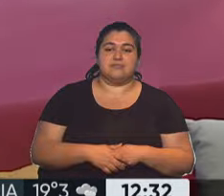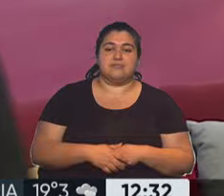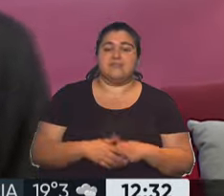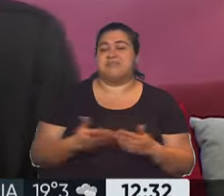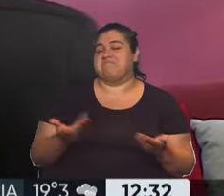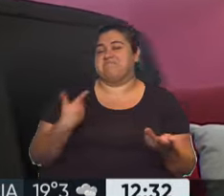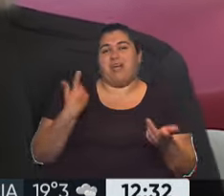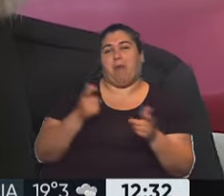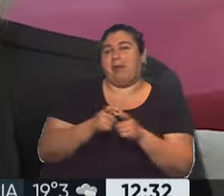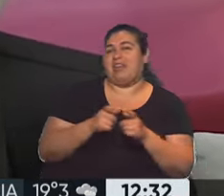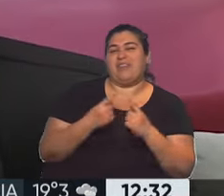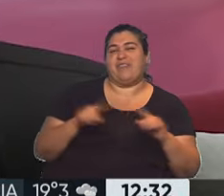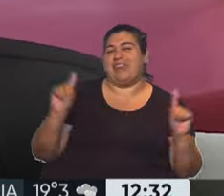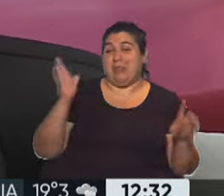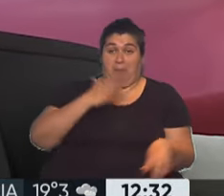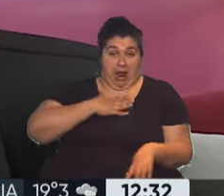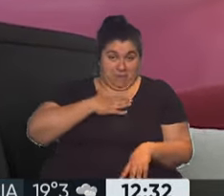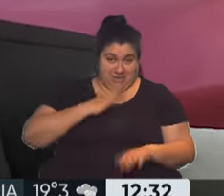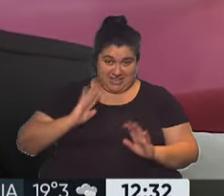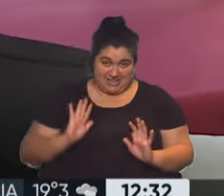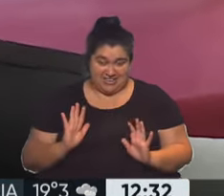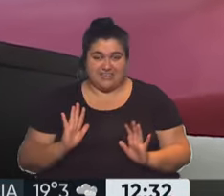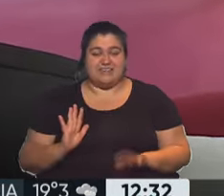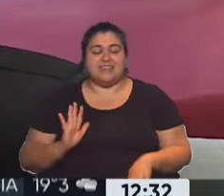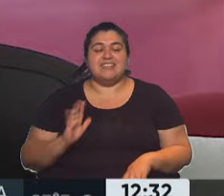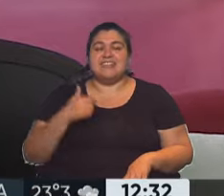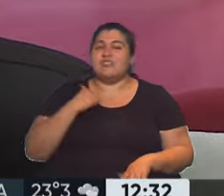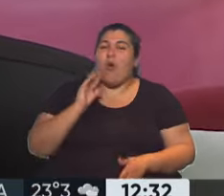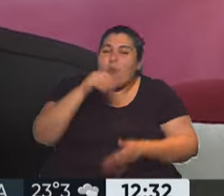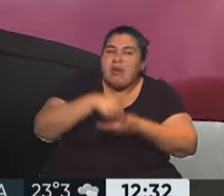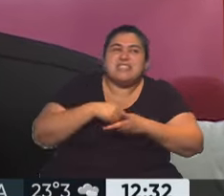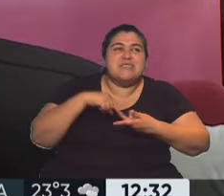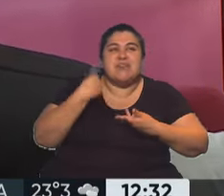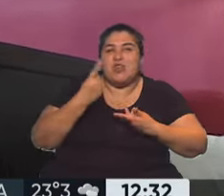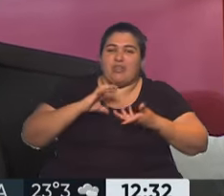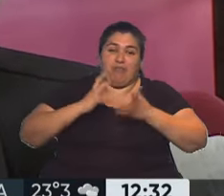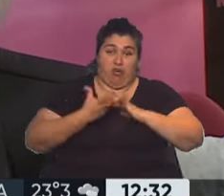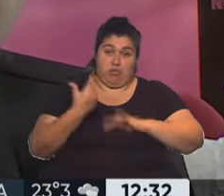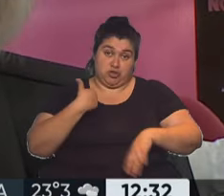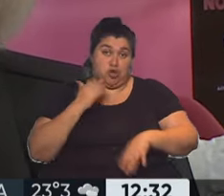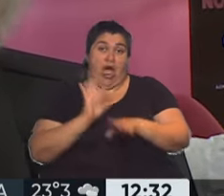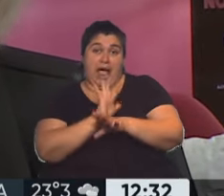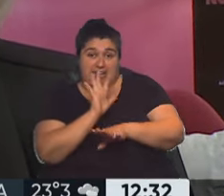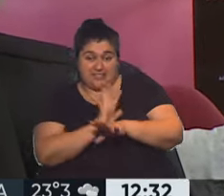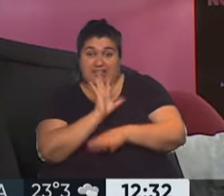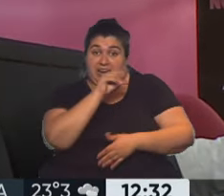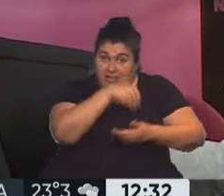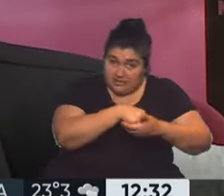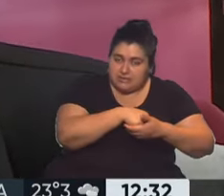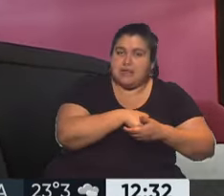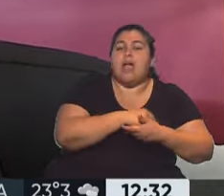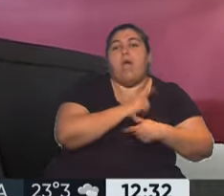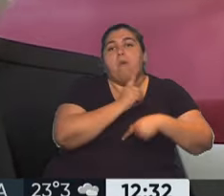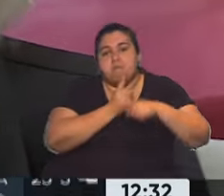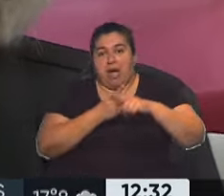Bueno, es una película diferente para mí porque participé de otra manera, no solo como actriz, sino que con Santiago